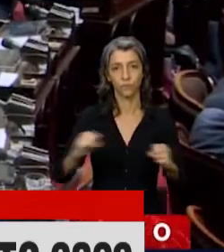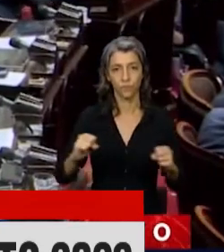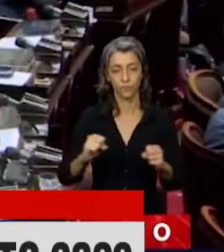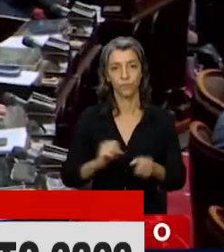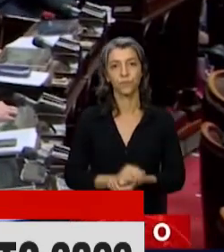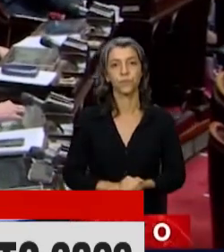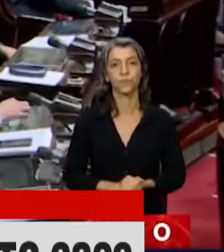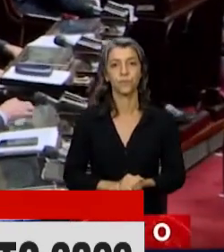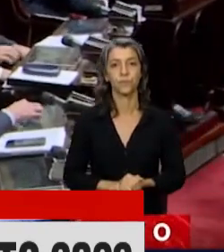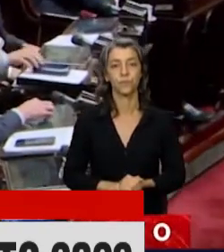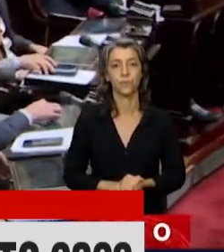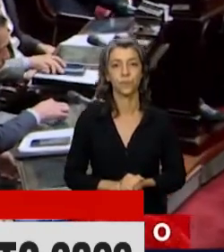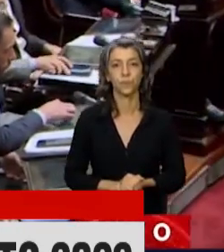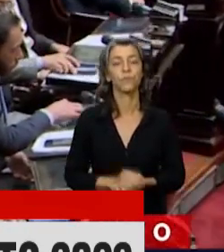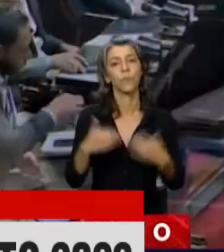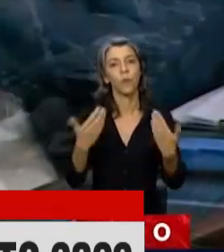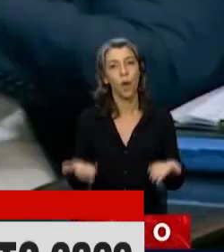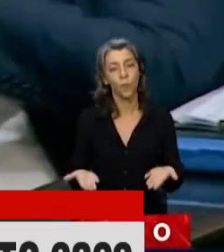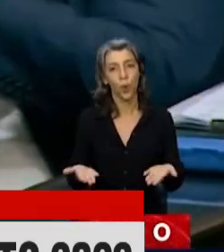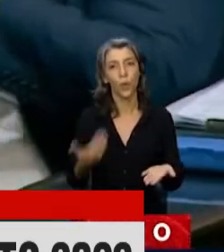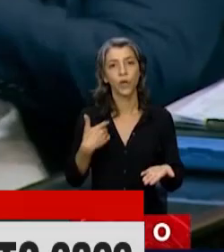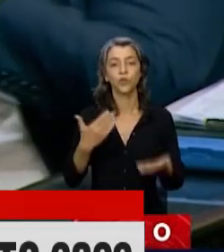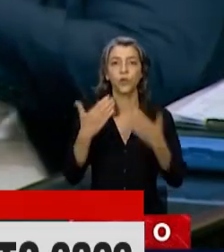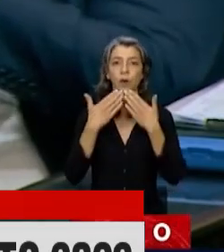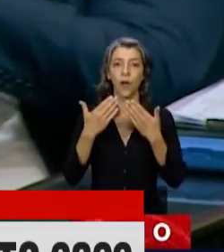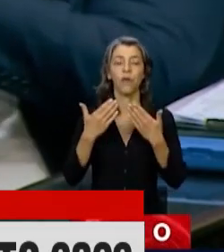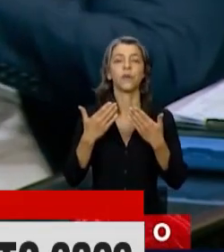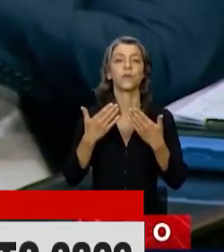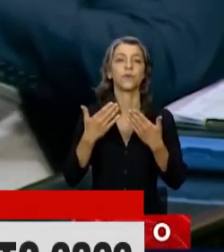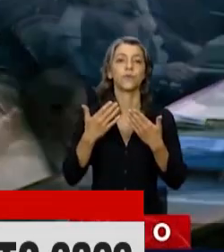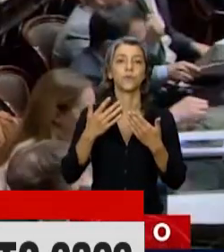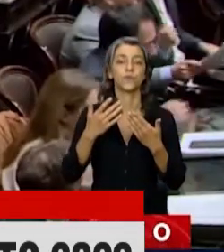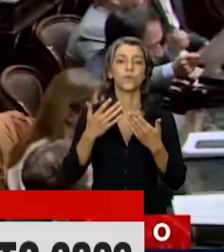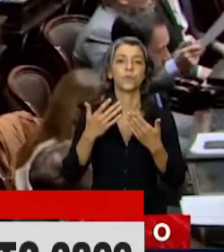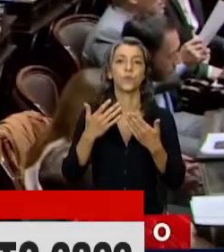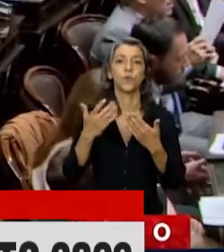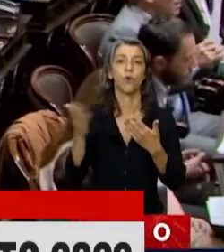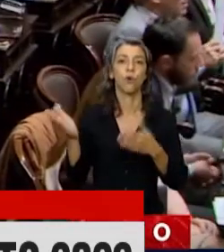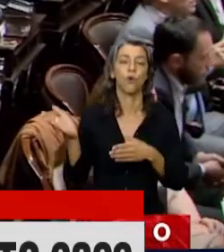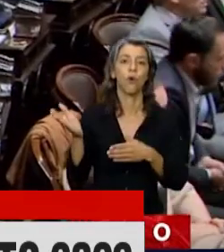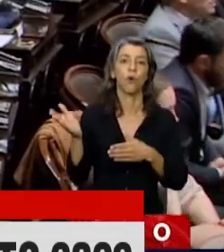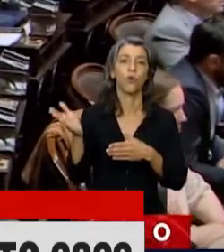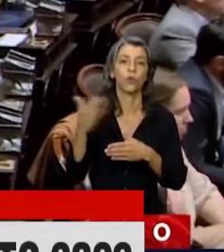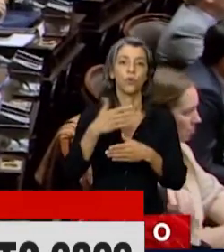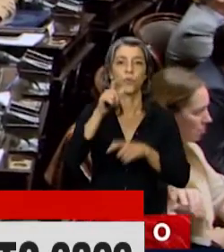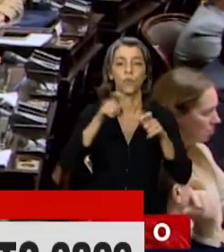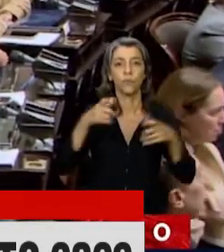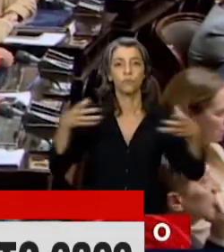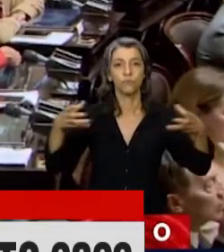levantado todos los jueces, habían protestado, incluso la Corte Suprema había manifestado su desacuerdo con esta intención, con este